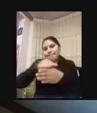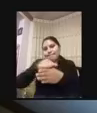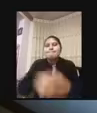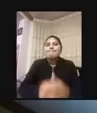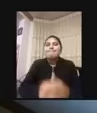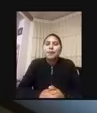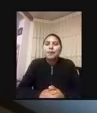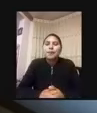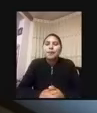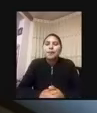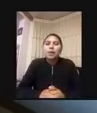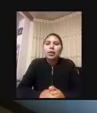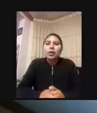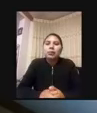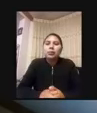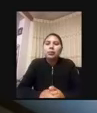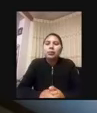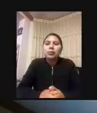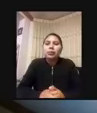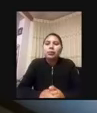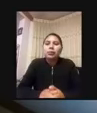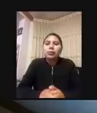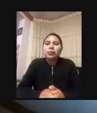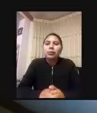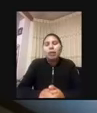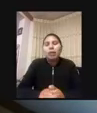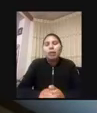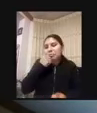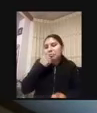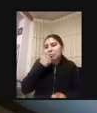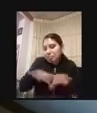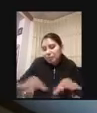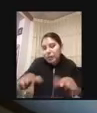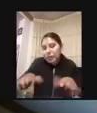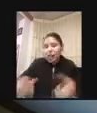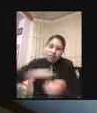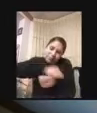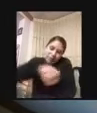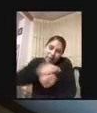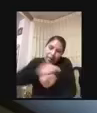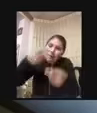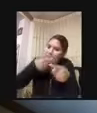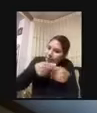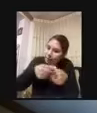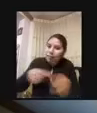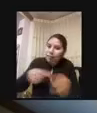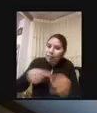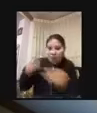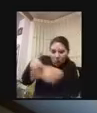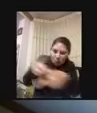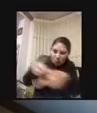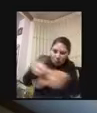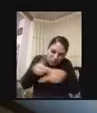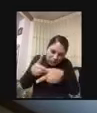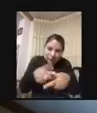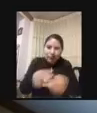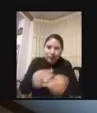Niña. Y acá la niña está ya lavando, ¿no? El cuchillo, ya teniendo cuidado, agarrando la